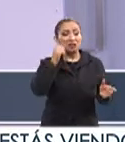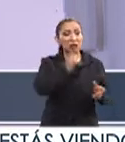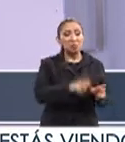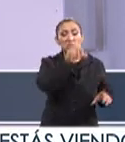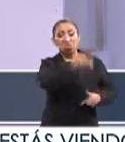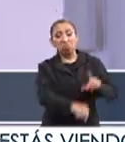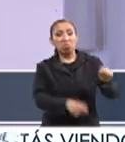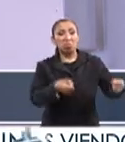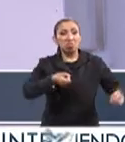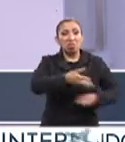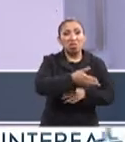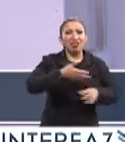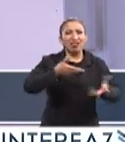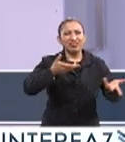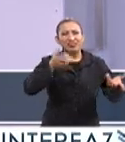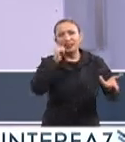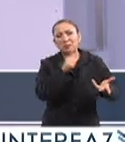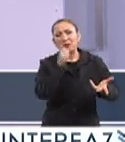sido más